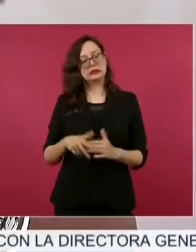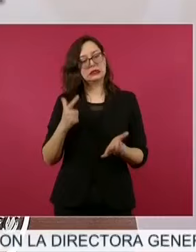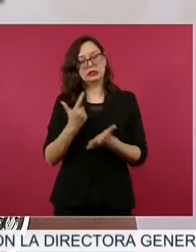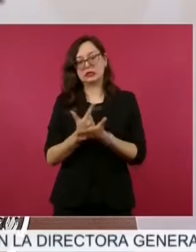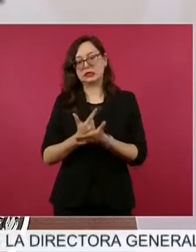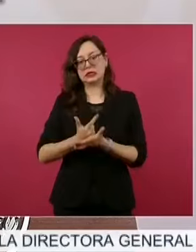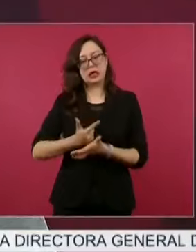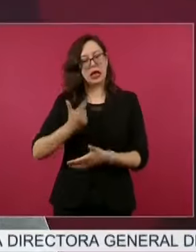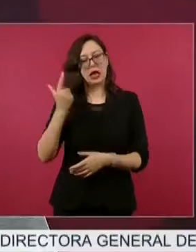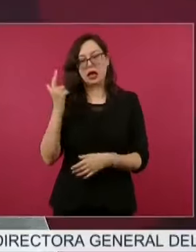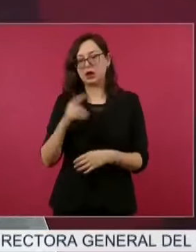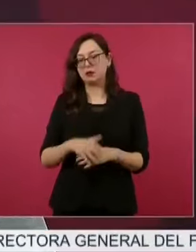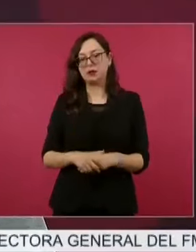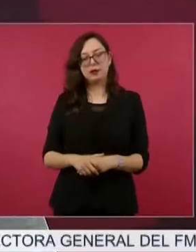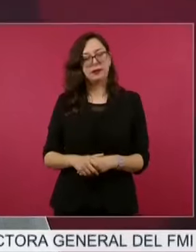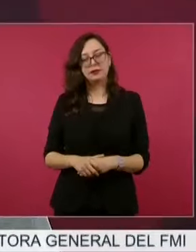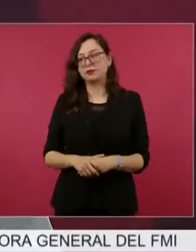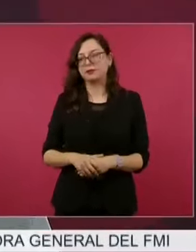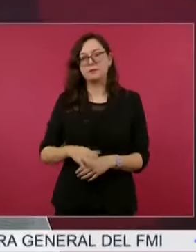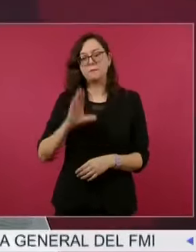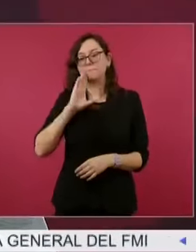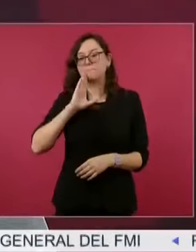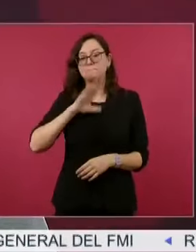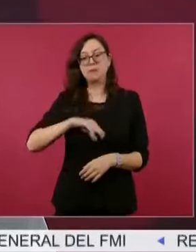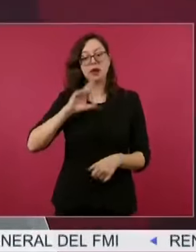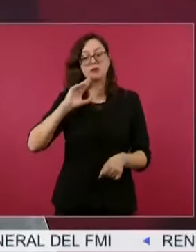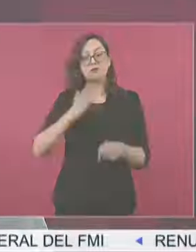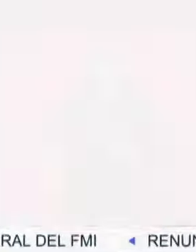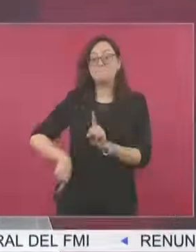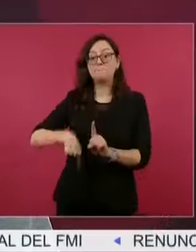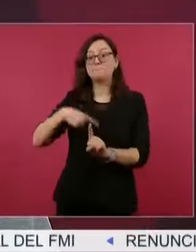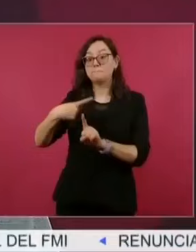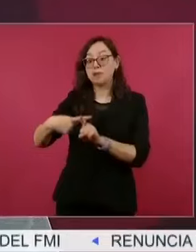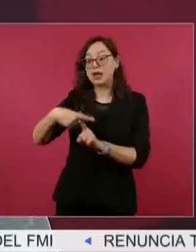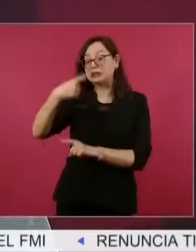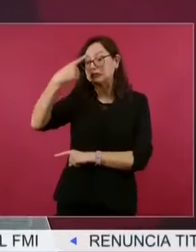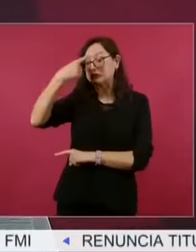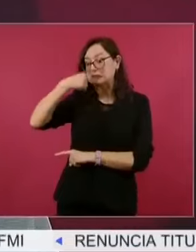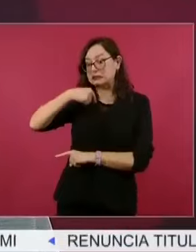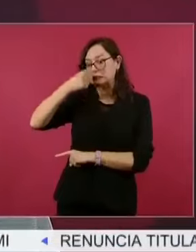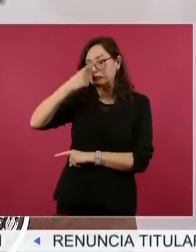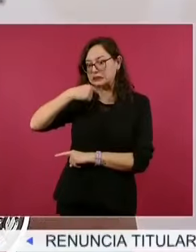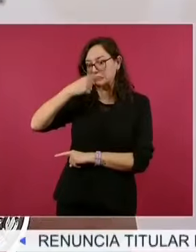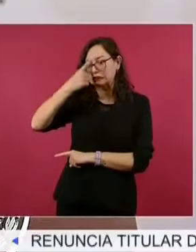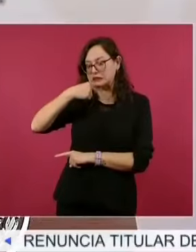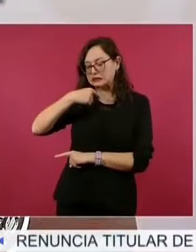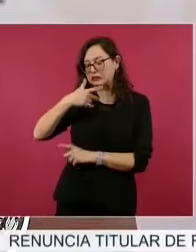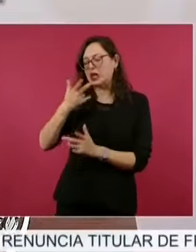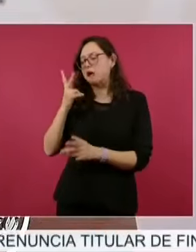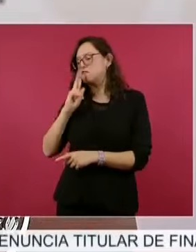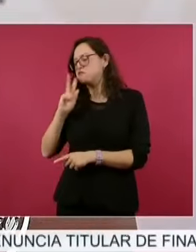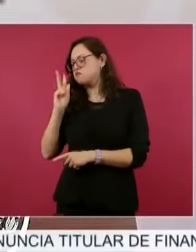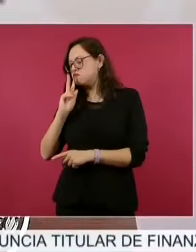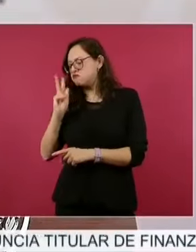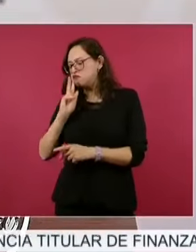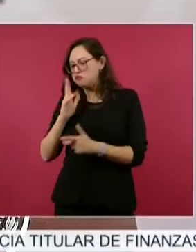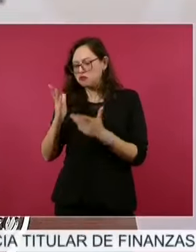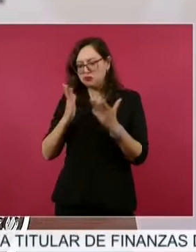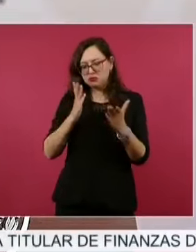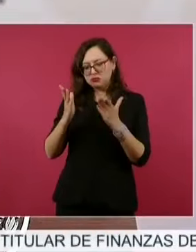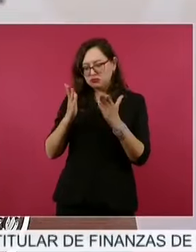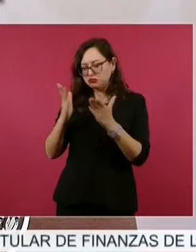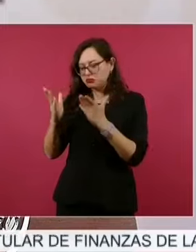caso fatal, cosa que no fue así, murió por otra causa. Lo que se tomó fueron muestras y en una de las